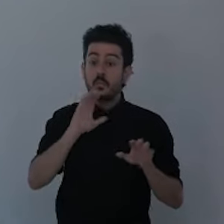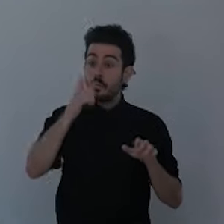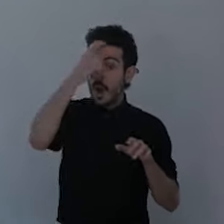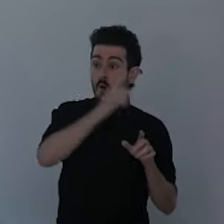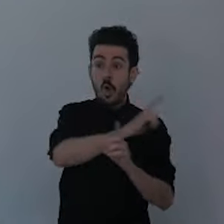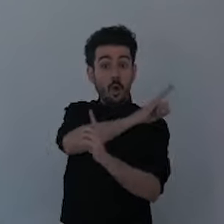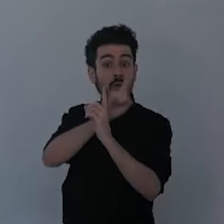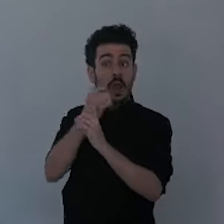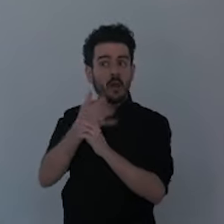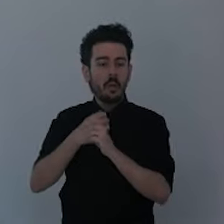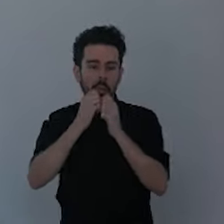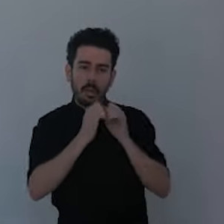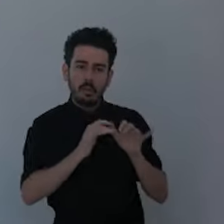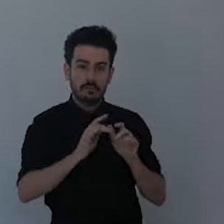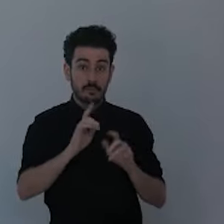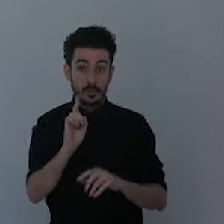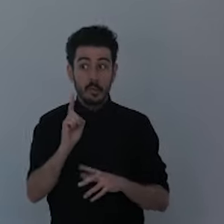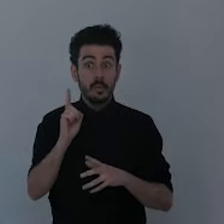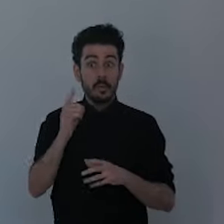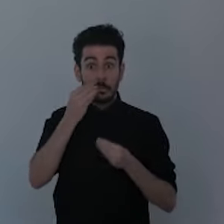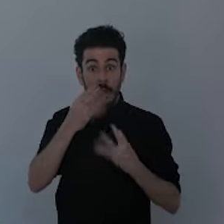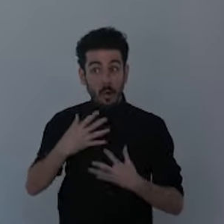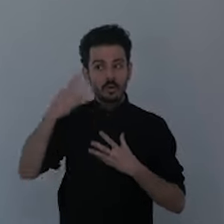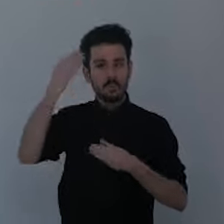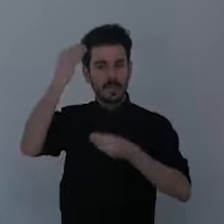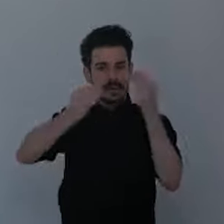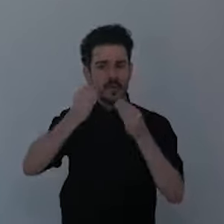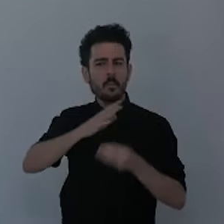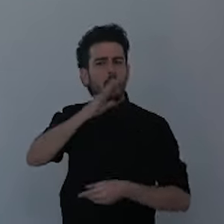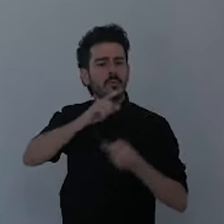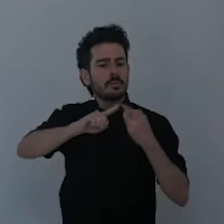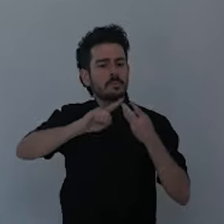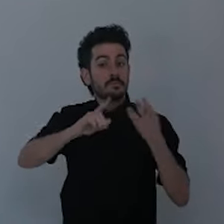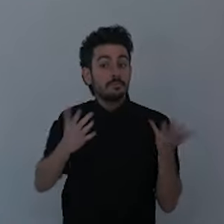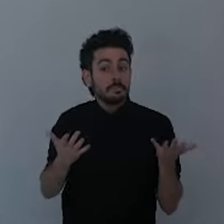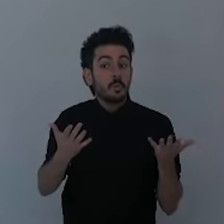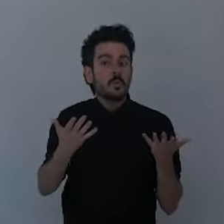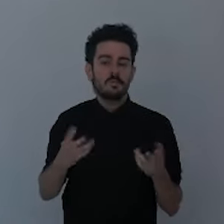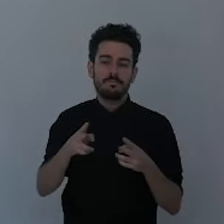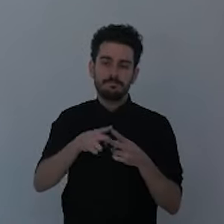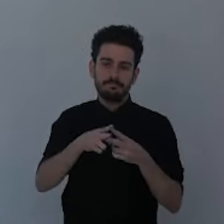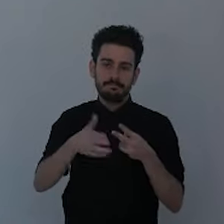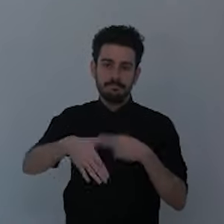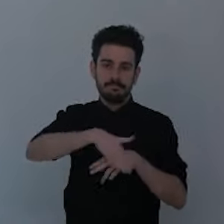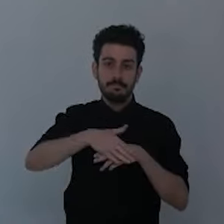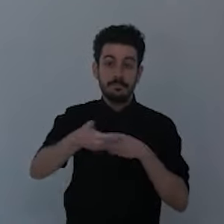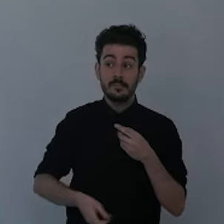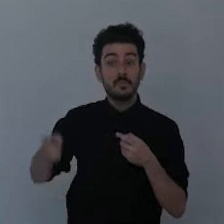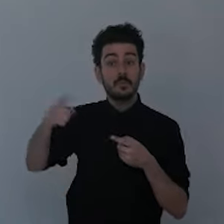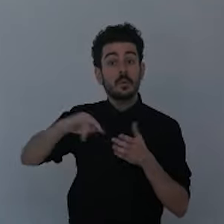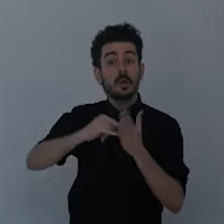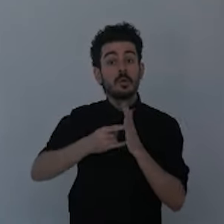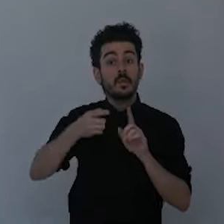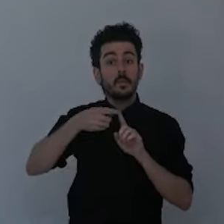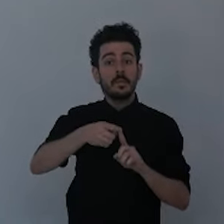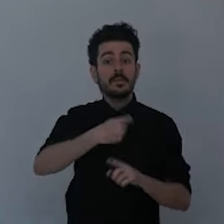en las razones por las que eso sucede, y que básicamente son dos. Ustedes no tienen un proyecto para España, solo